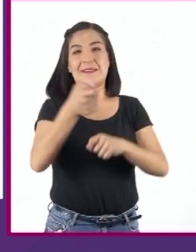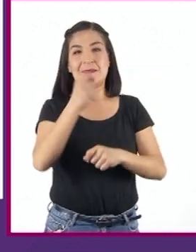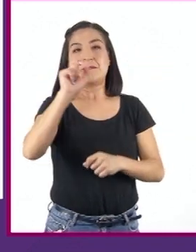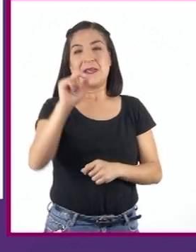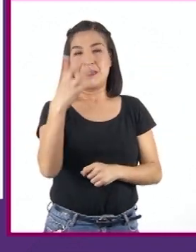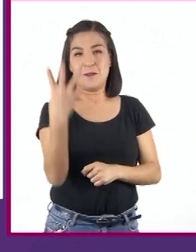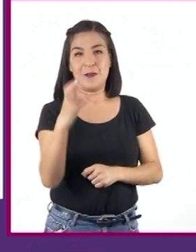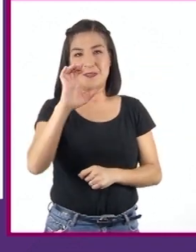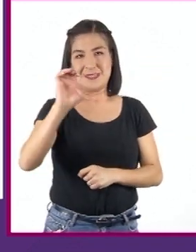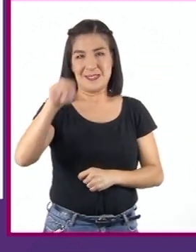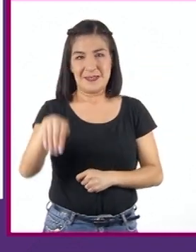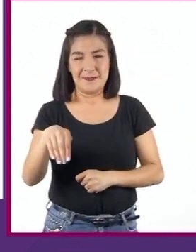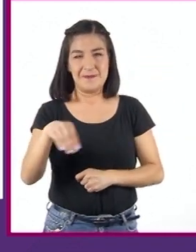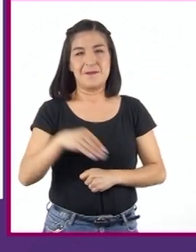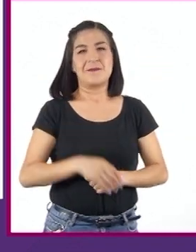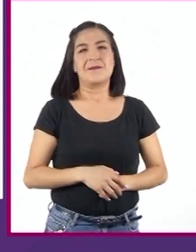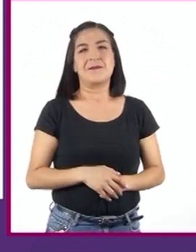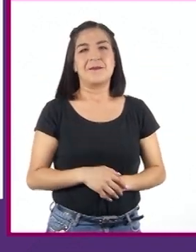24 centímetros,